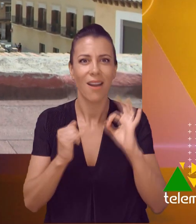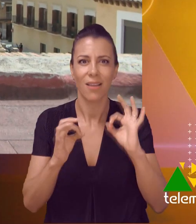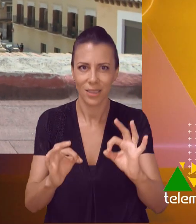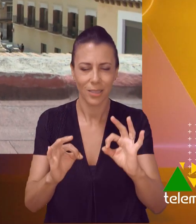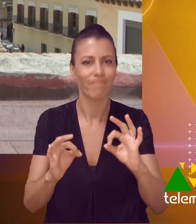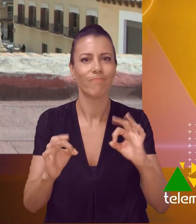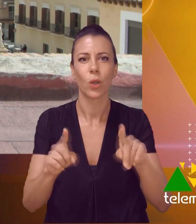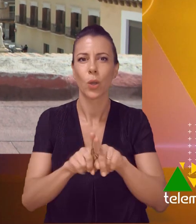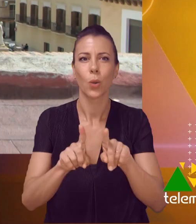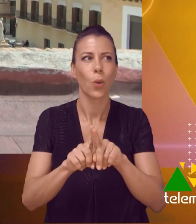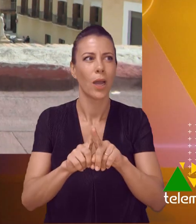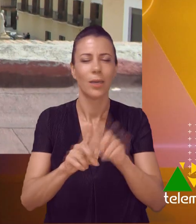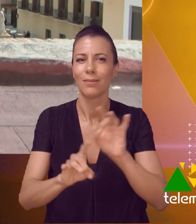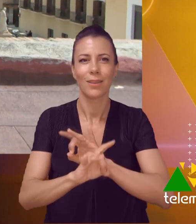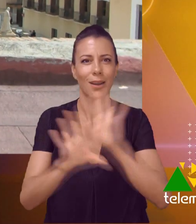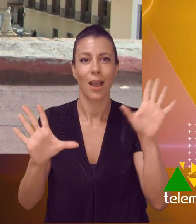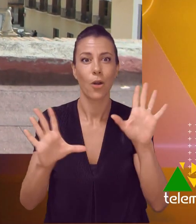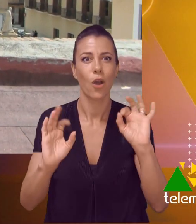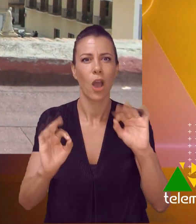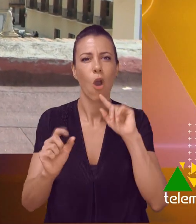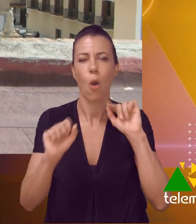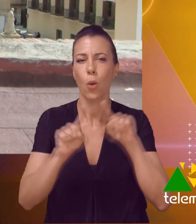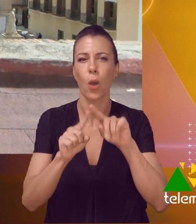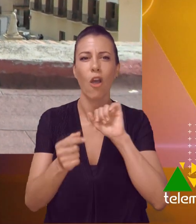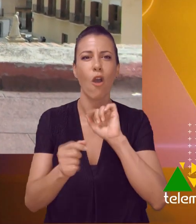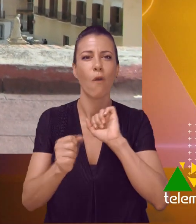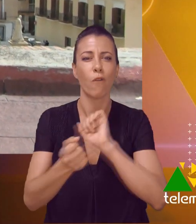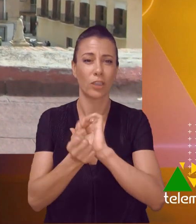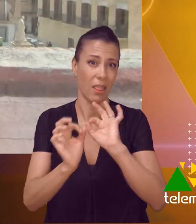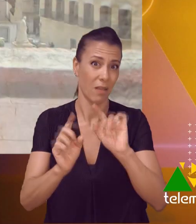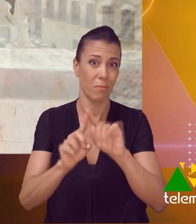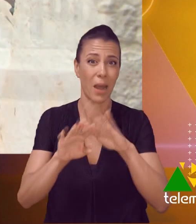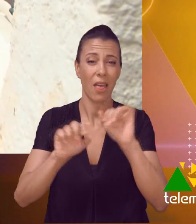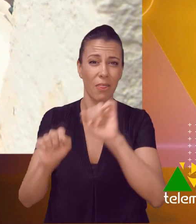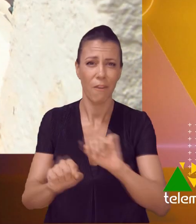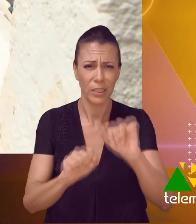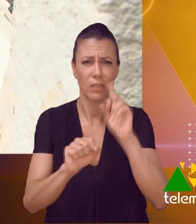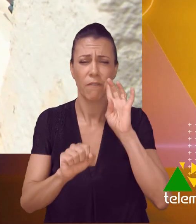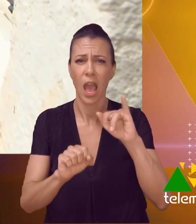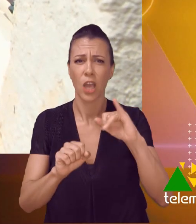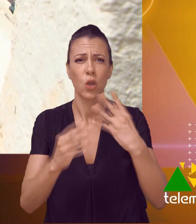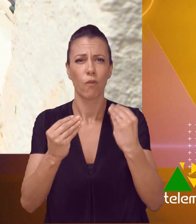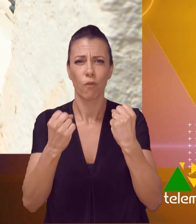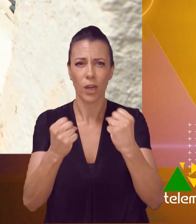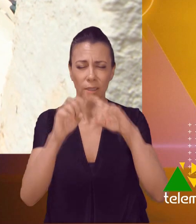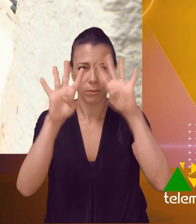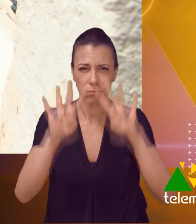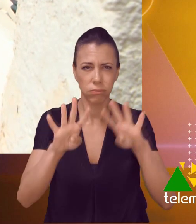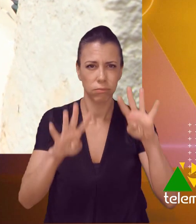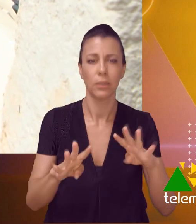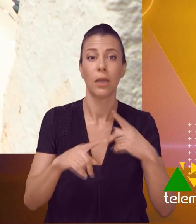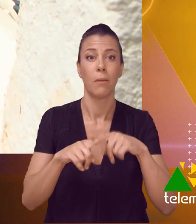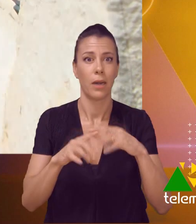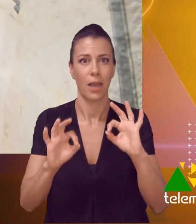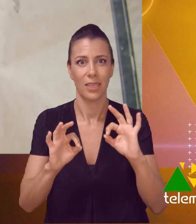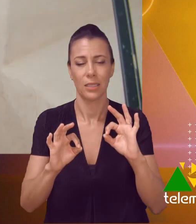Manuel Domínguez, de una fortaleza defensiva, y aquí tenemos todos estos contrafuertes, tenemos todo que nos habla precisamente de esa